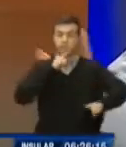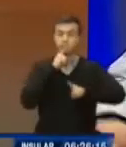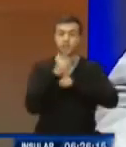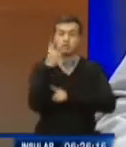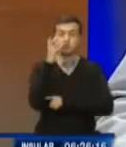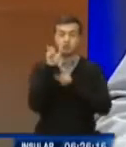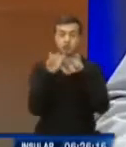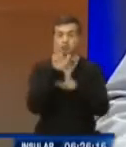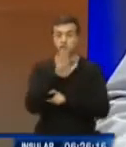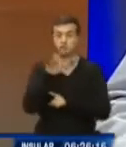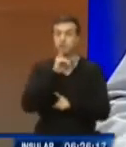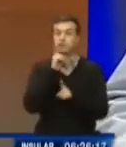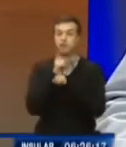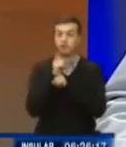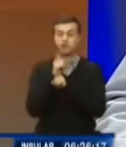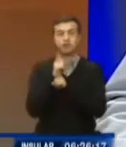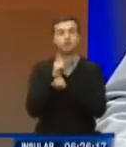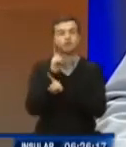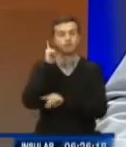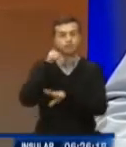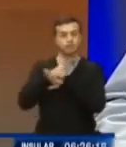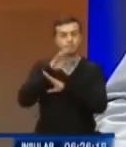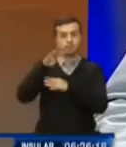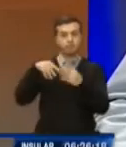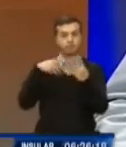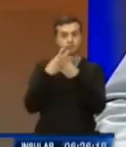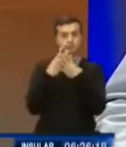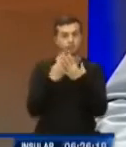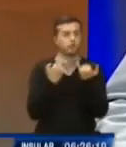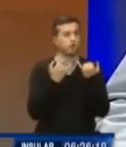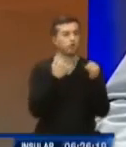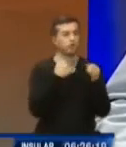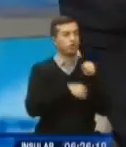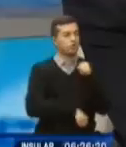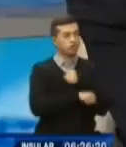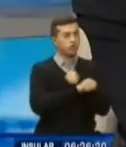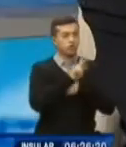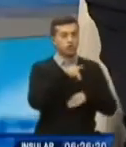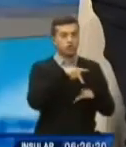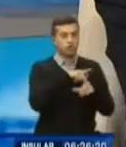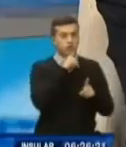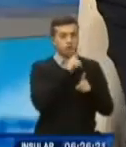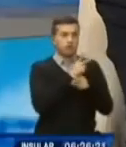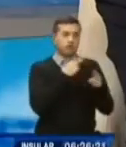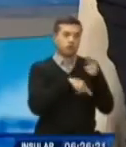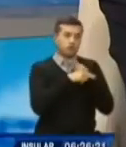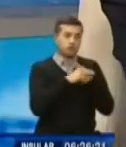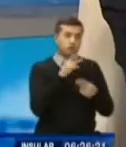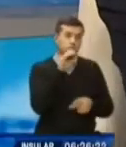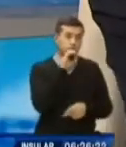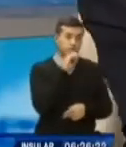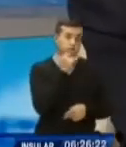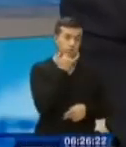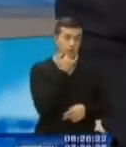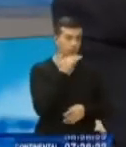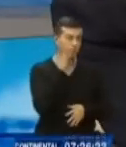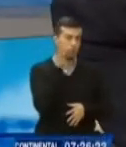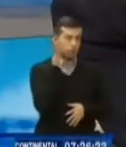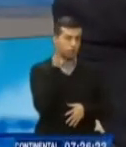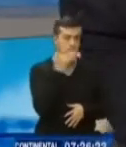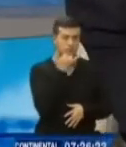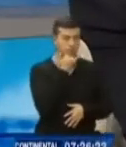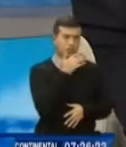14 personas que estaban sujetas a presión ahora que el fútbol profesional es un negocio no es ningún pecado por eso es profesional